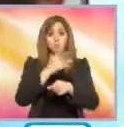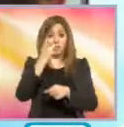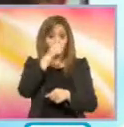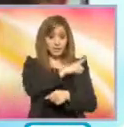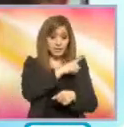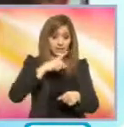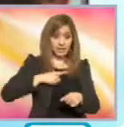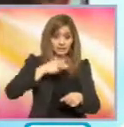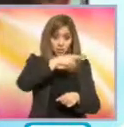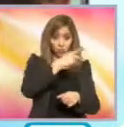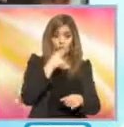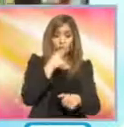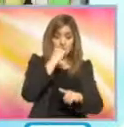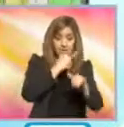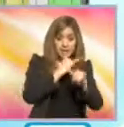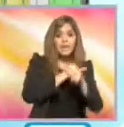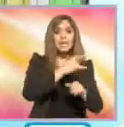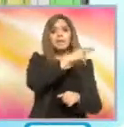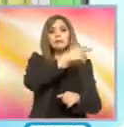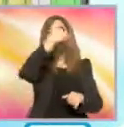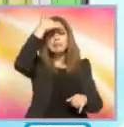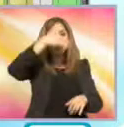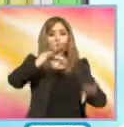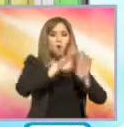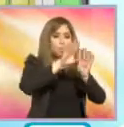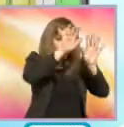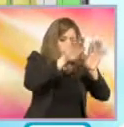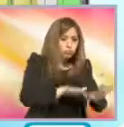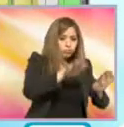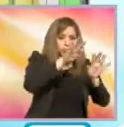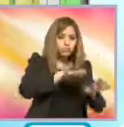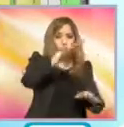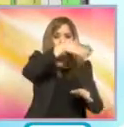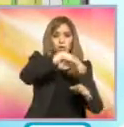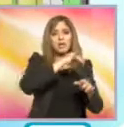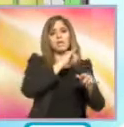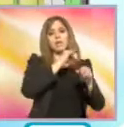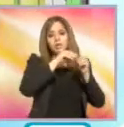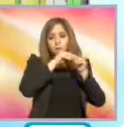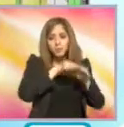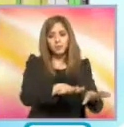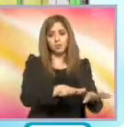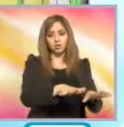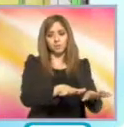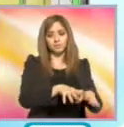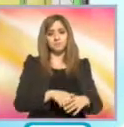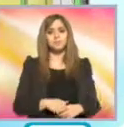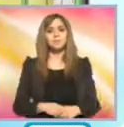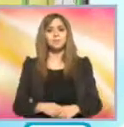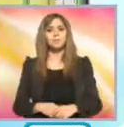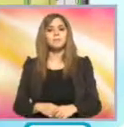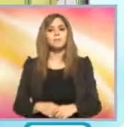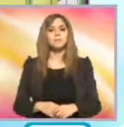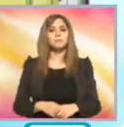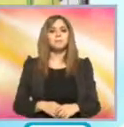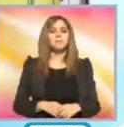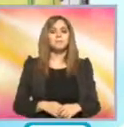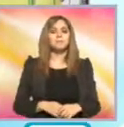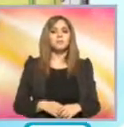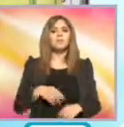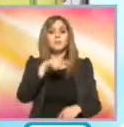tema vital. Sí. ¿Para qué sirve la escuela? ¿Por qué es importante? Caray, en la escuela es donde se ensaya la sociedad